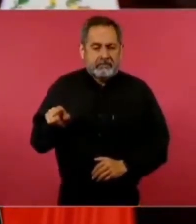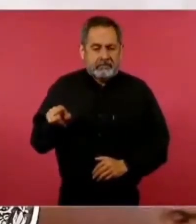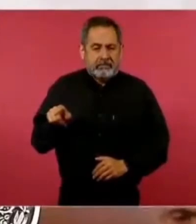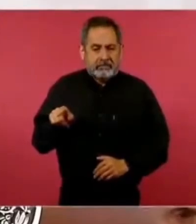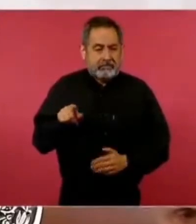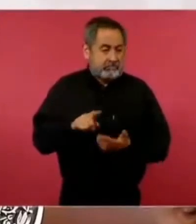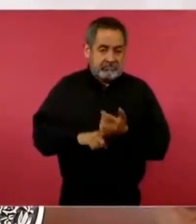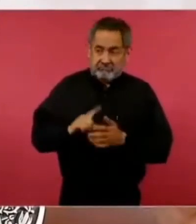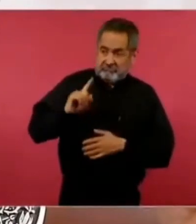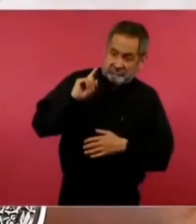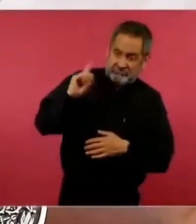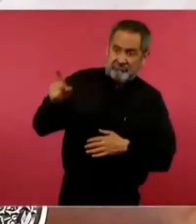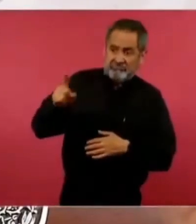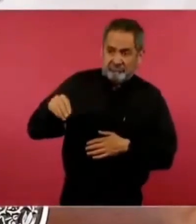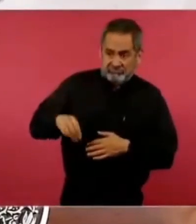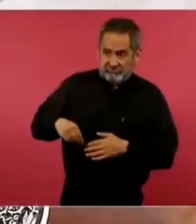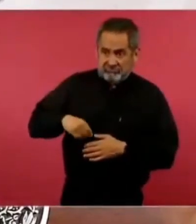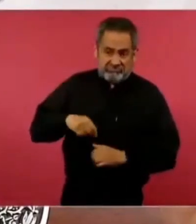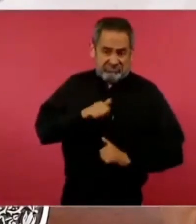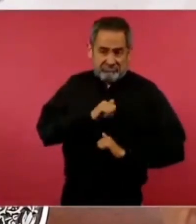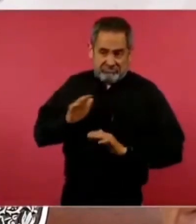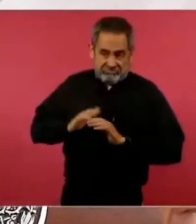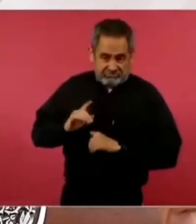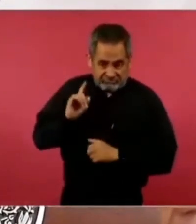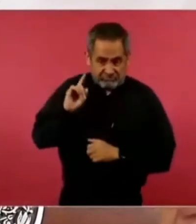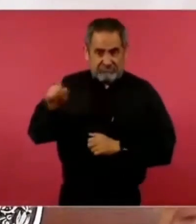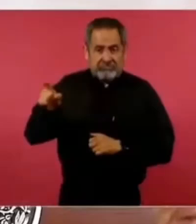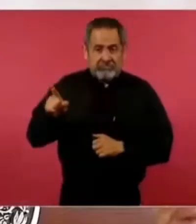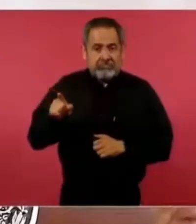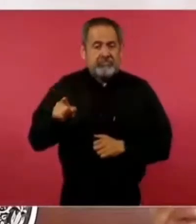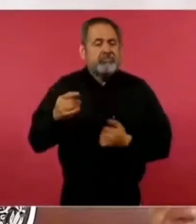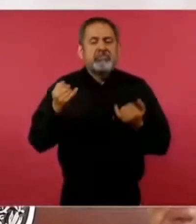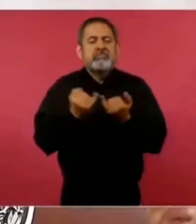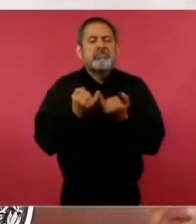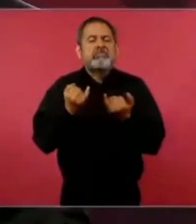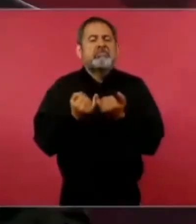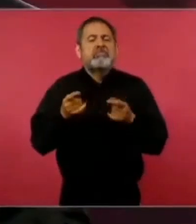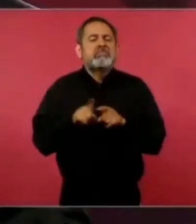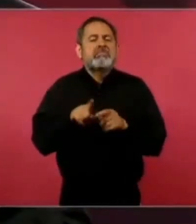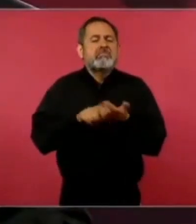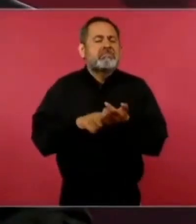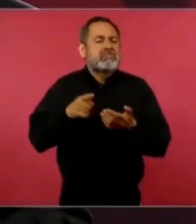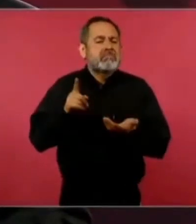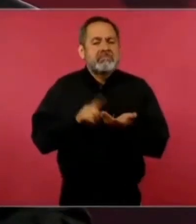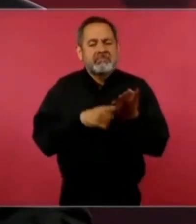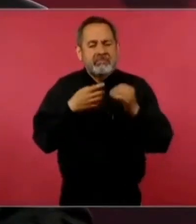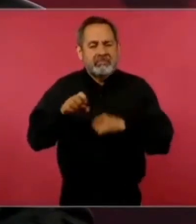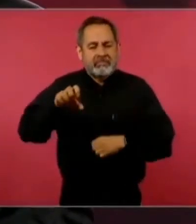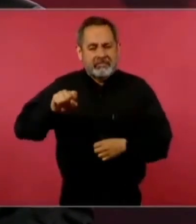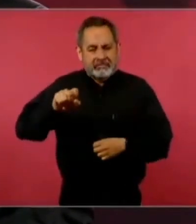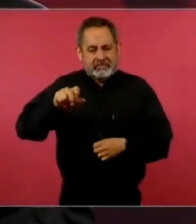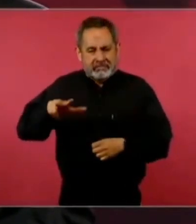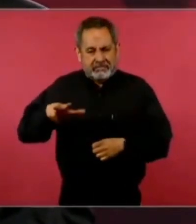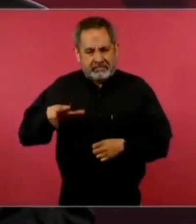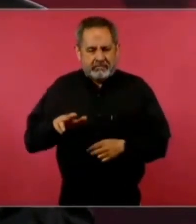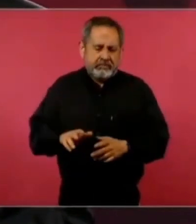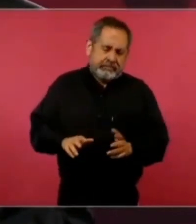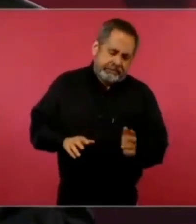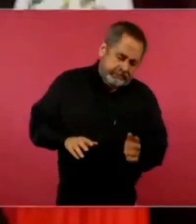los que intervinieron en el 68 y la guerra sucia, sí,